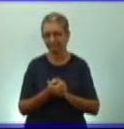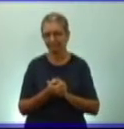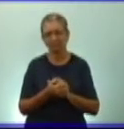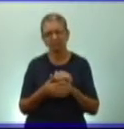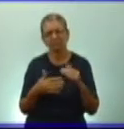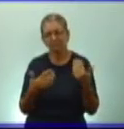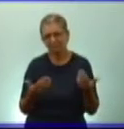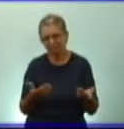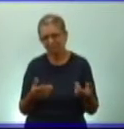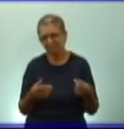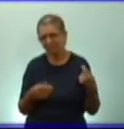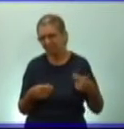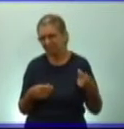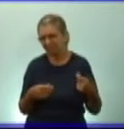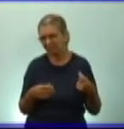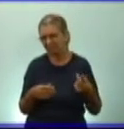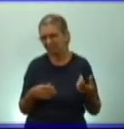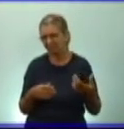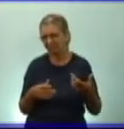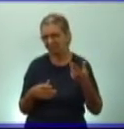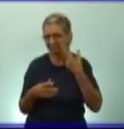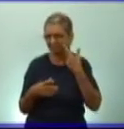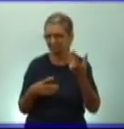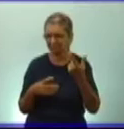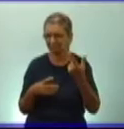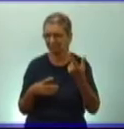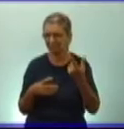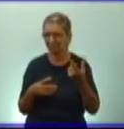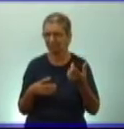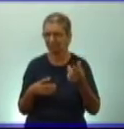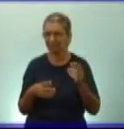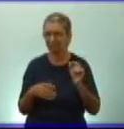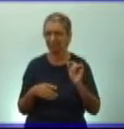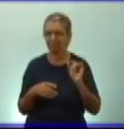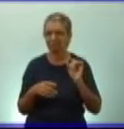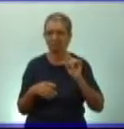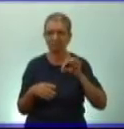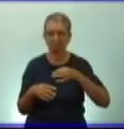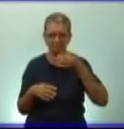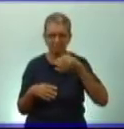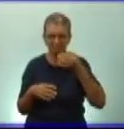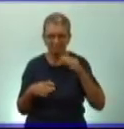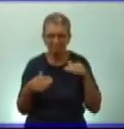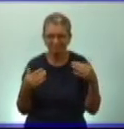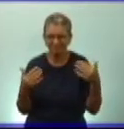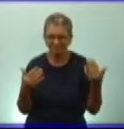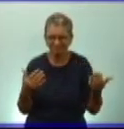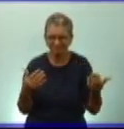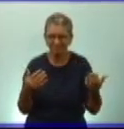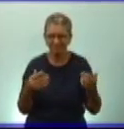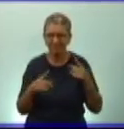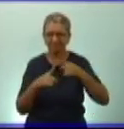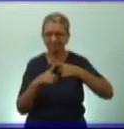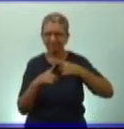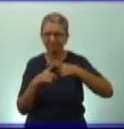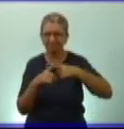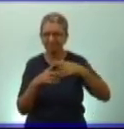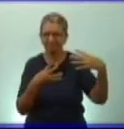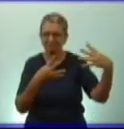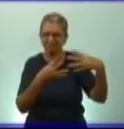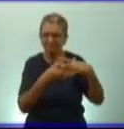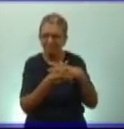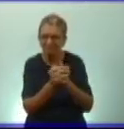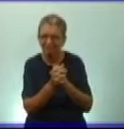Entonces, ¿qué debemos tener presente a la hora de explicar el comportamiento de la temperatura de fusión de